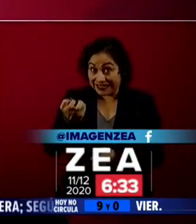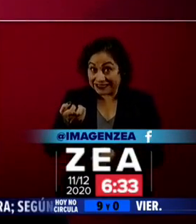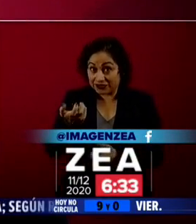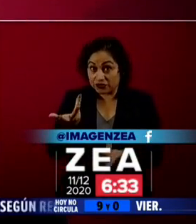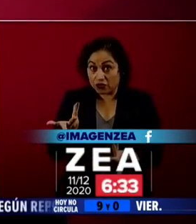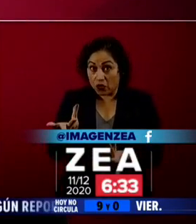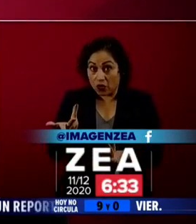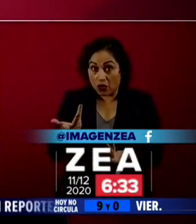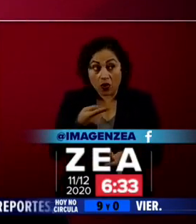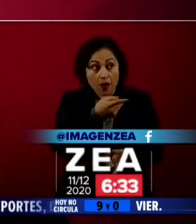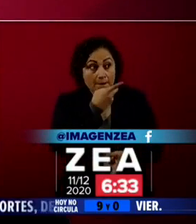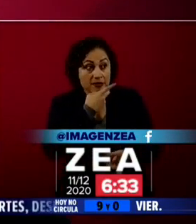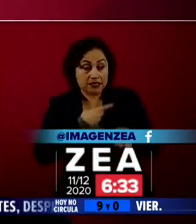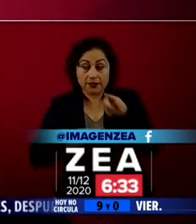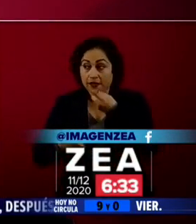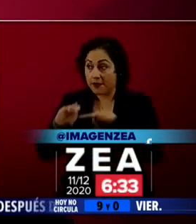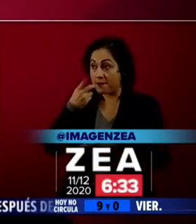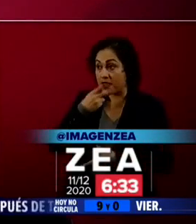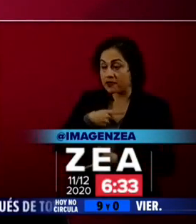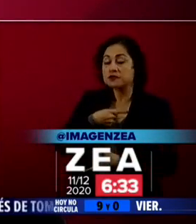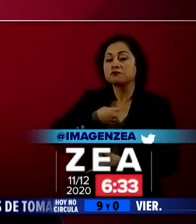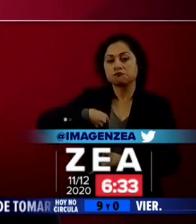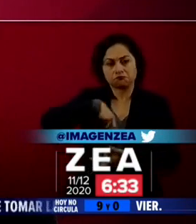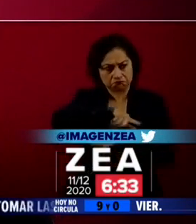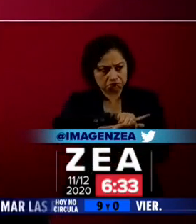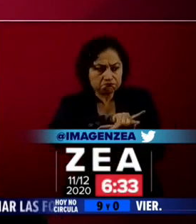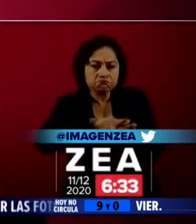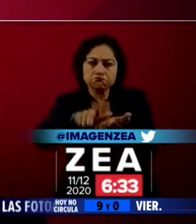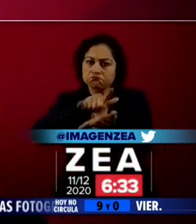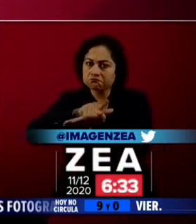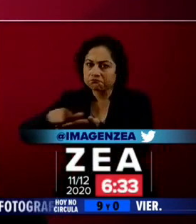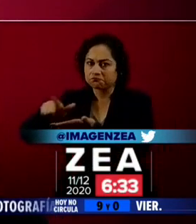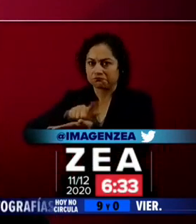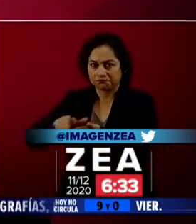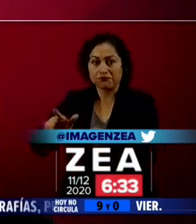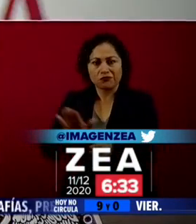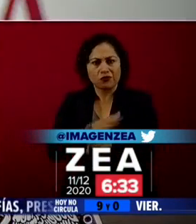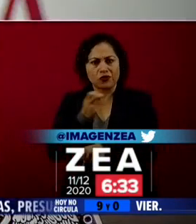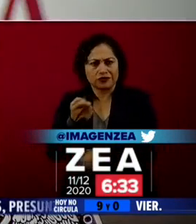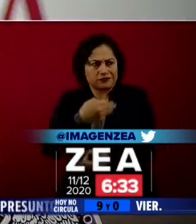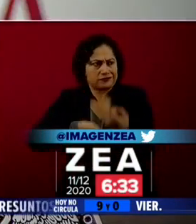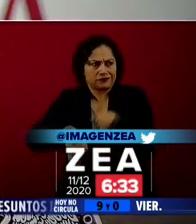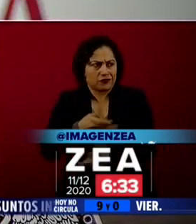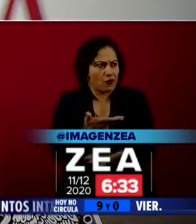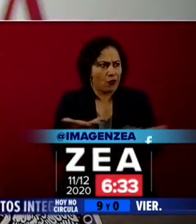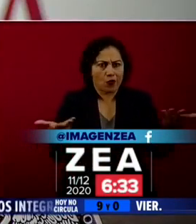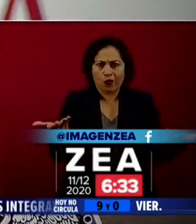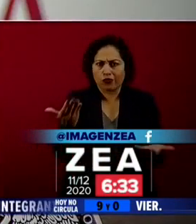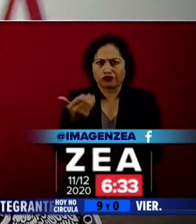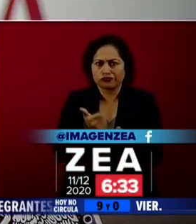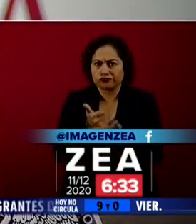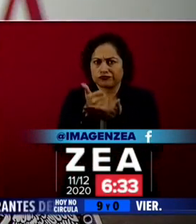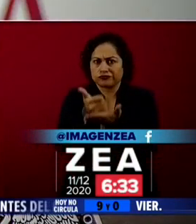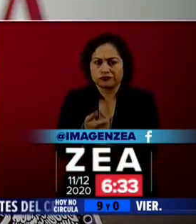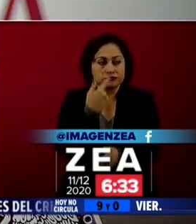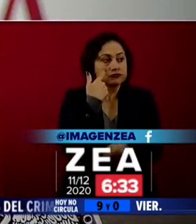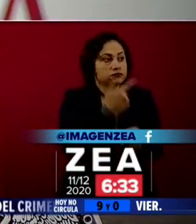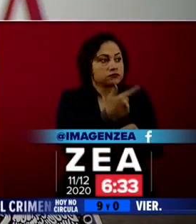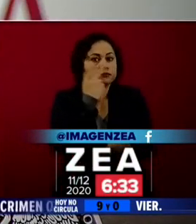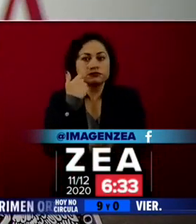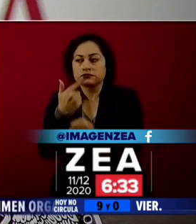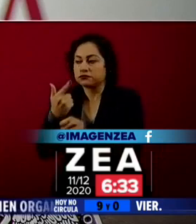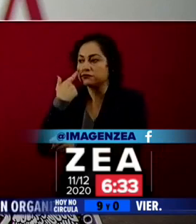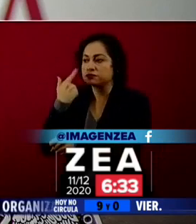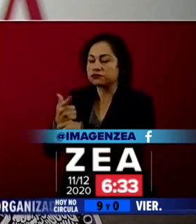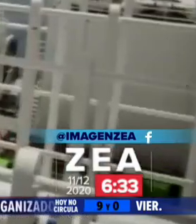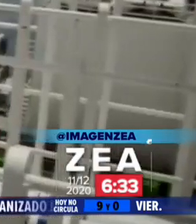la consultoría falsos, empresas fantasmas, facturas falsas para supuestos servicios de consultoría y cuentas de correo electrónico falsas para